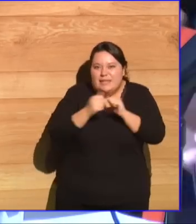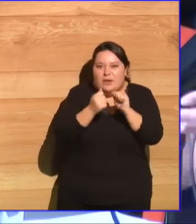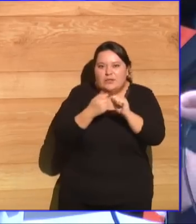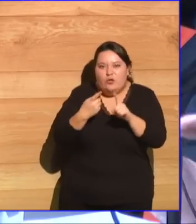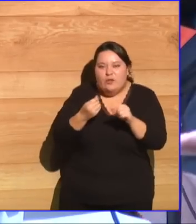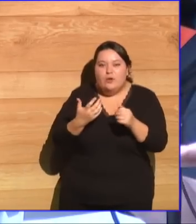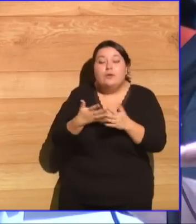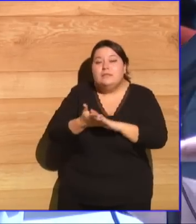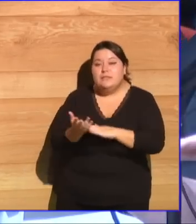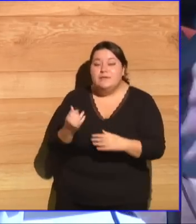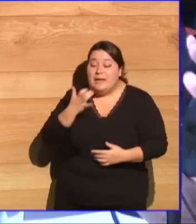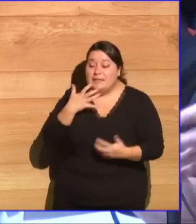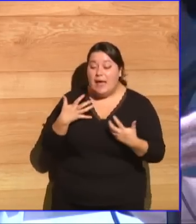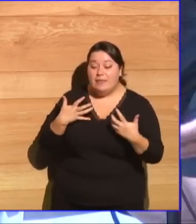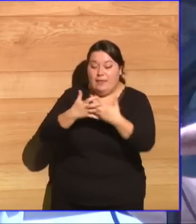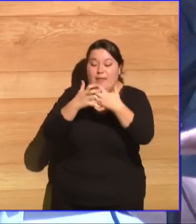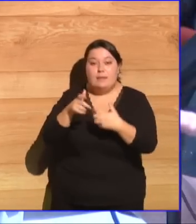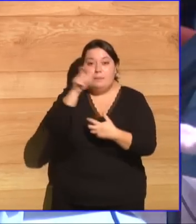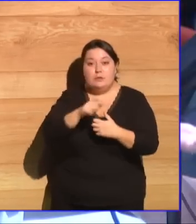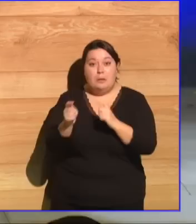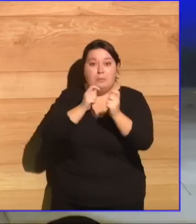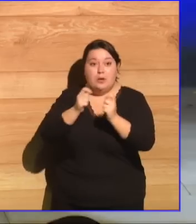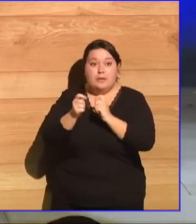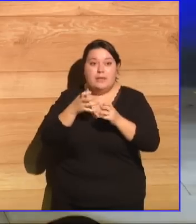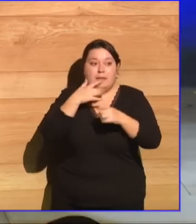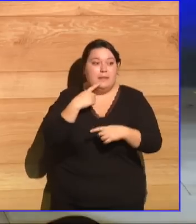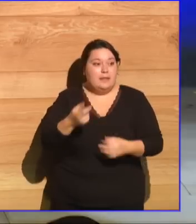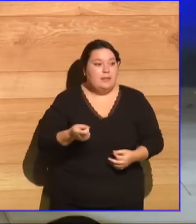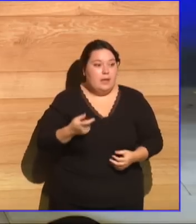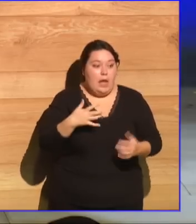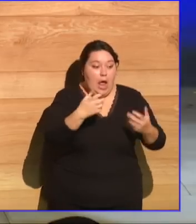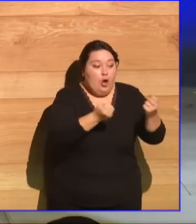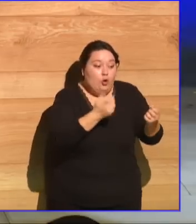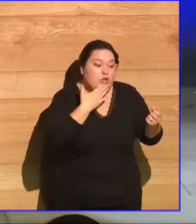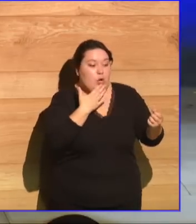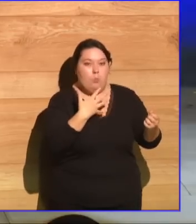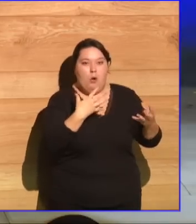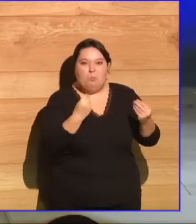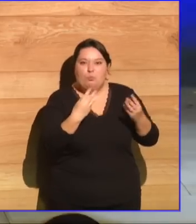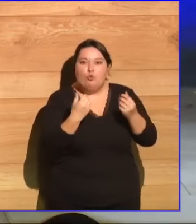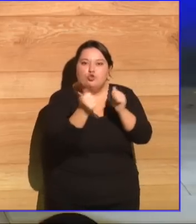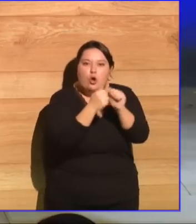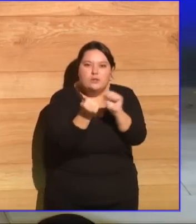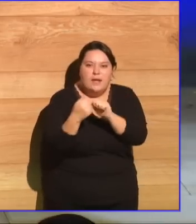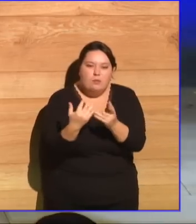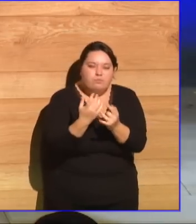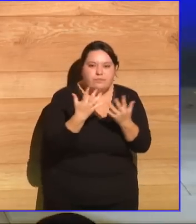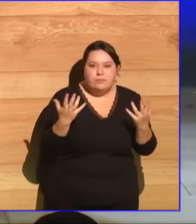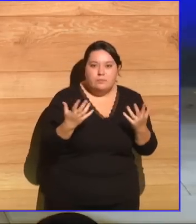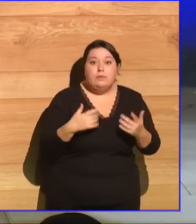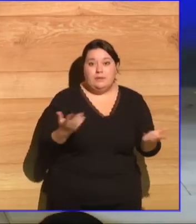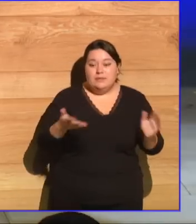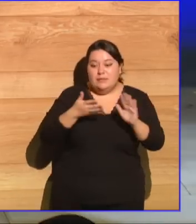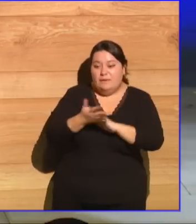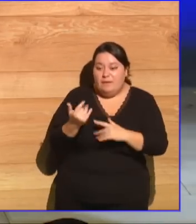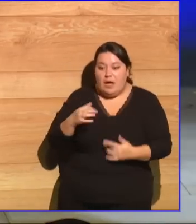hierros es cuando hay un accidente, los Sí, periodistas sí, sí, dicen sí. siempre el coche quedó como Steven. un amasijo A de ver, hierro. yo creo, Steven Arturo- Spielberg,